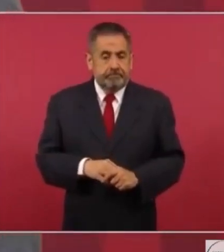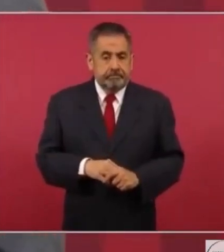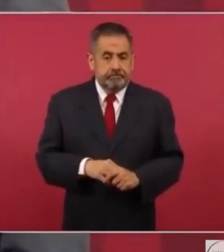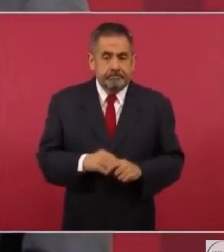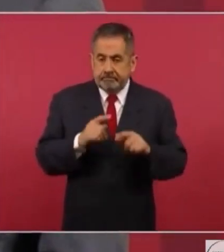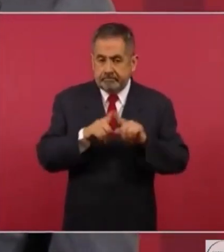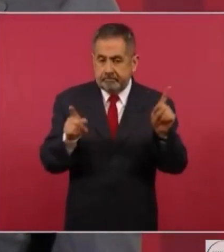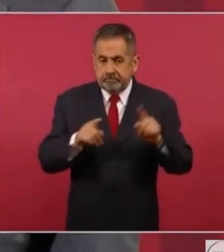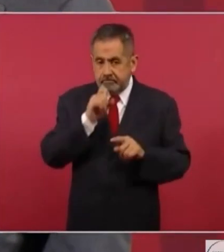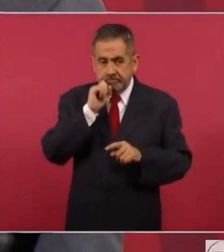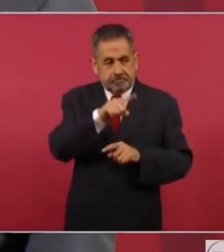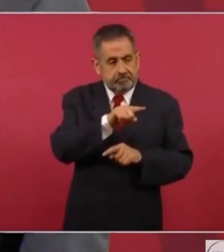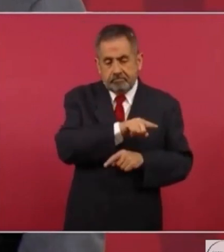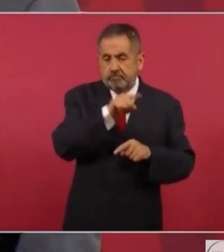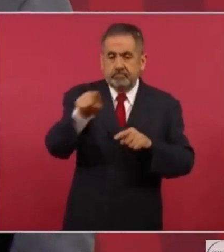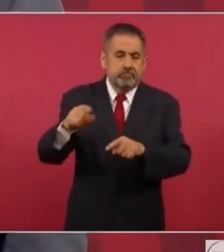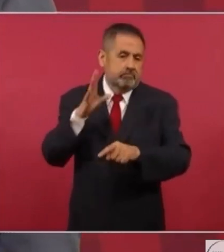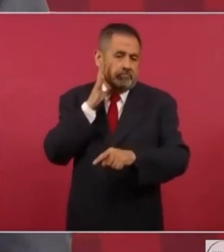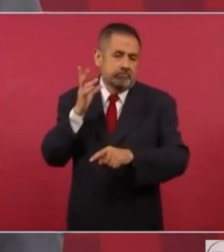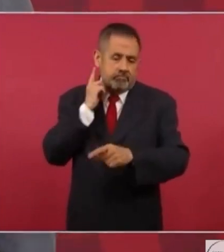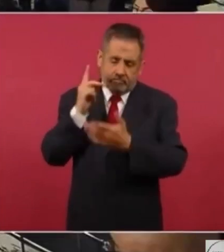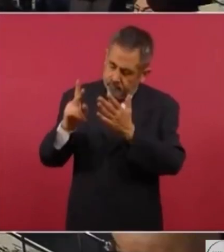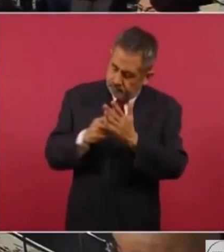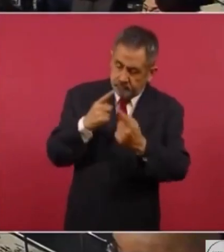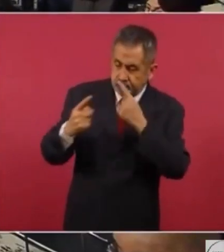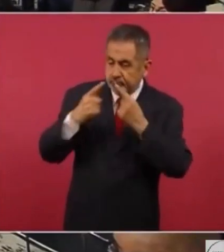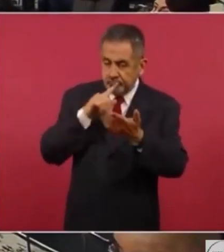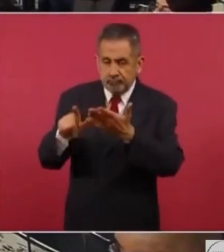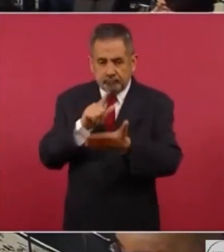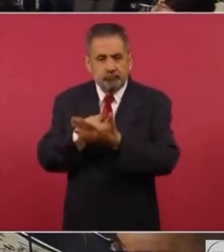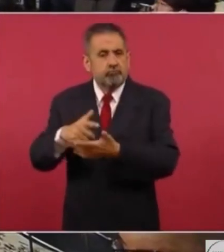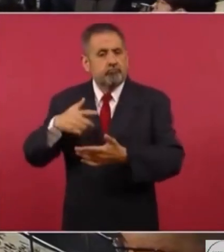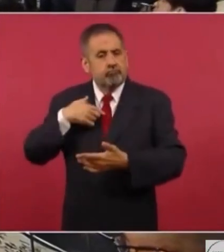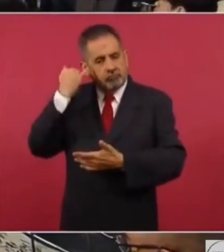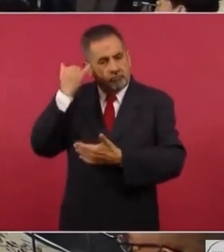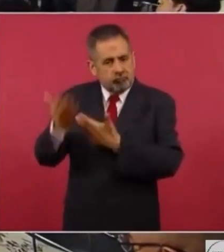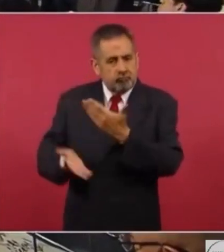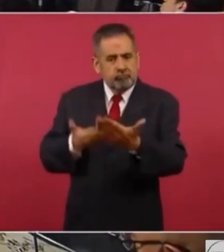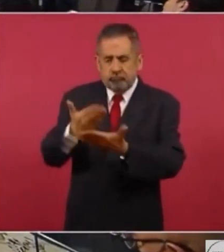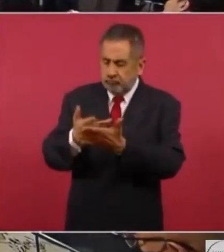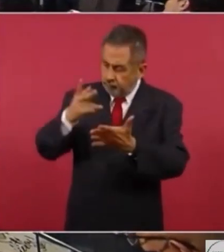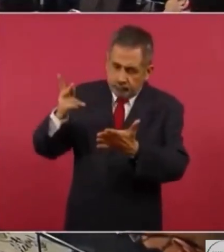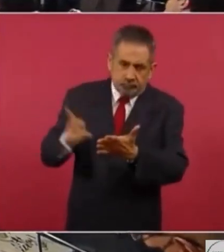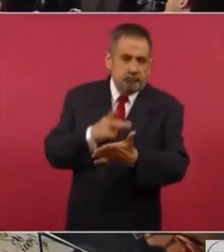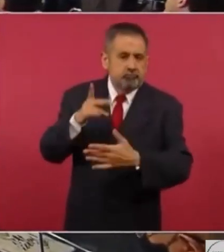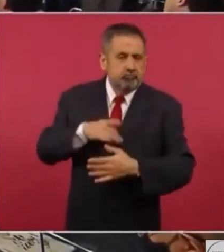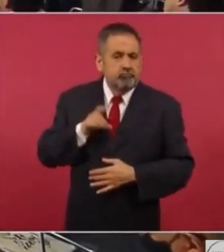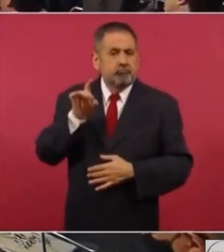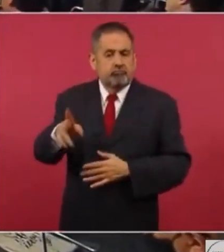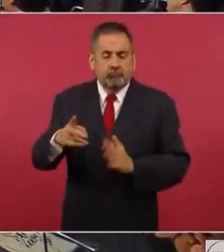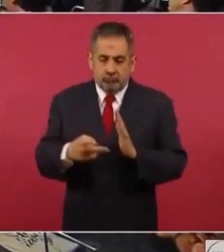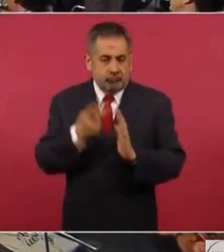ir también al Congreso. De nuevo, voy a enviar una iniciativa.